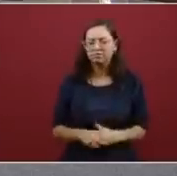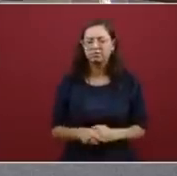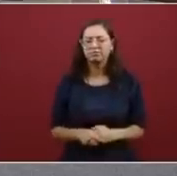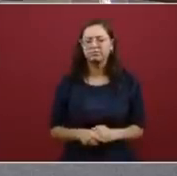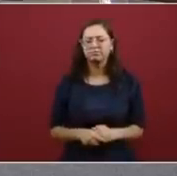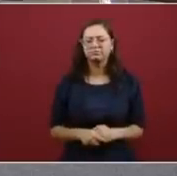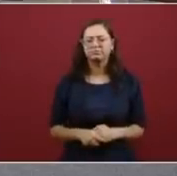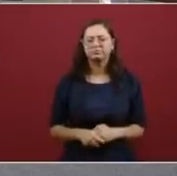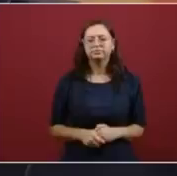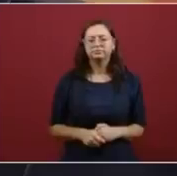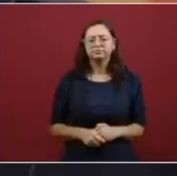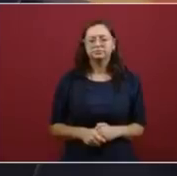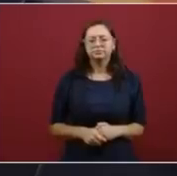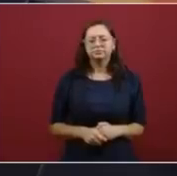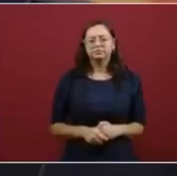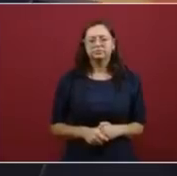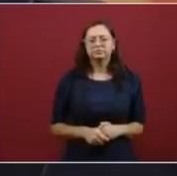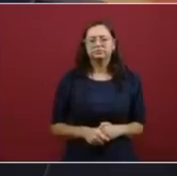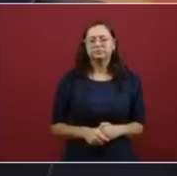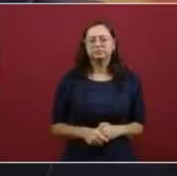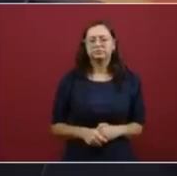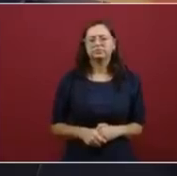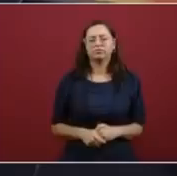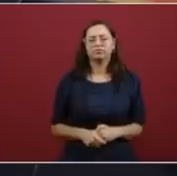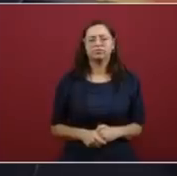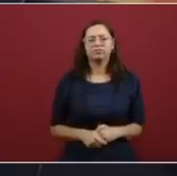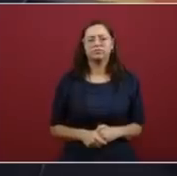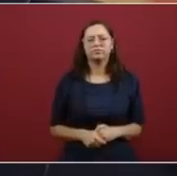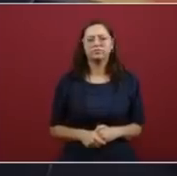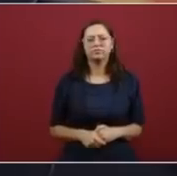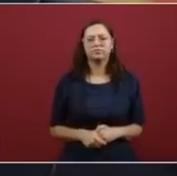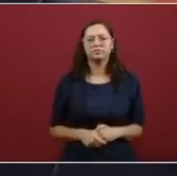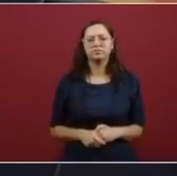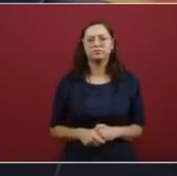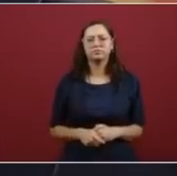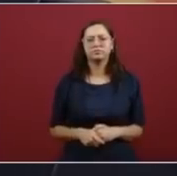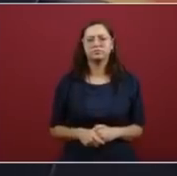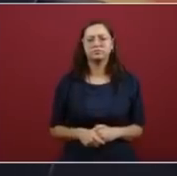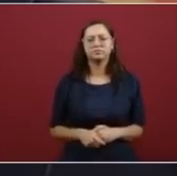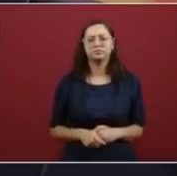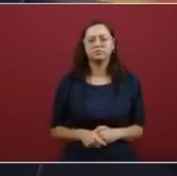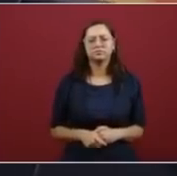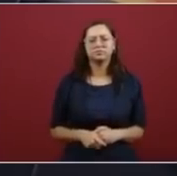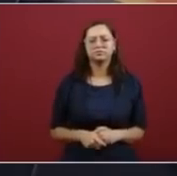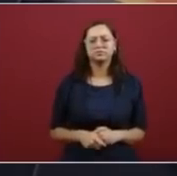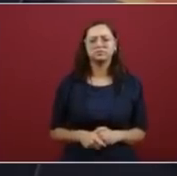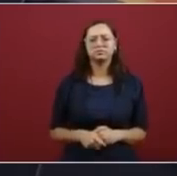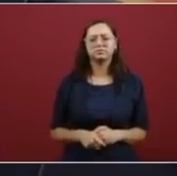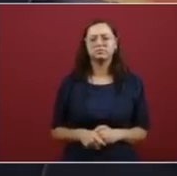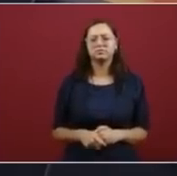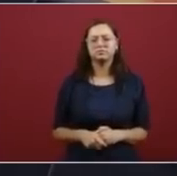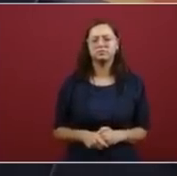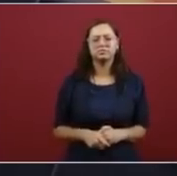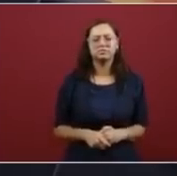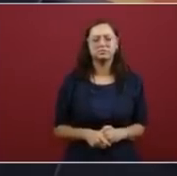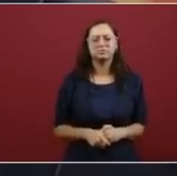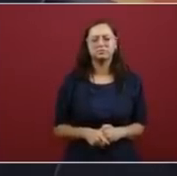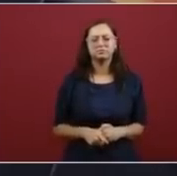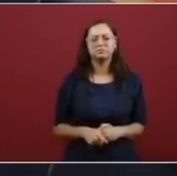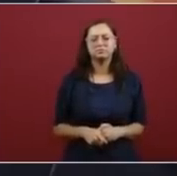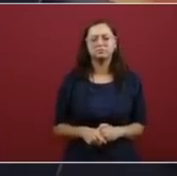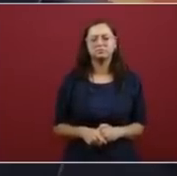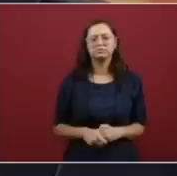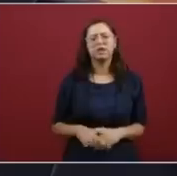ayer tuve una reunión con la presidenta de